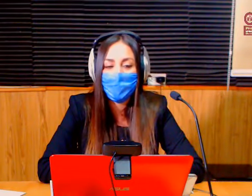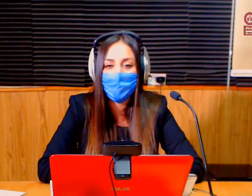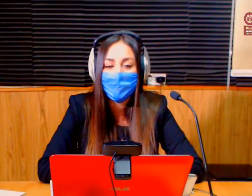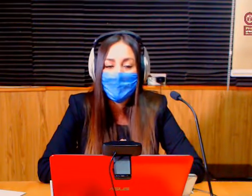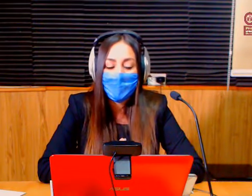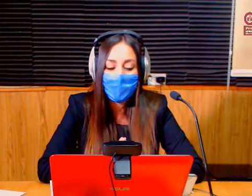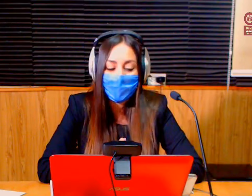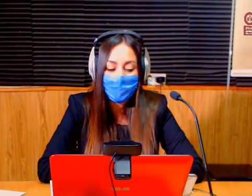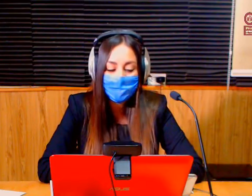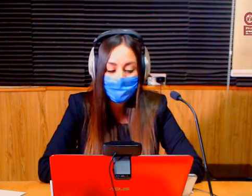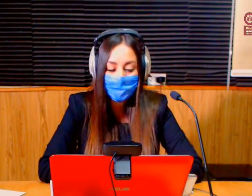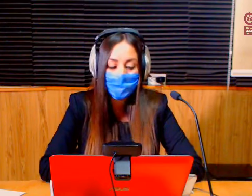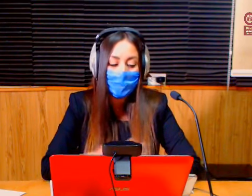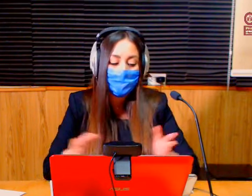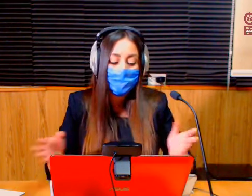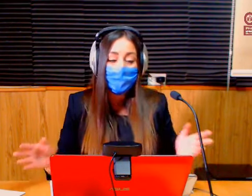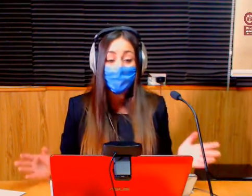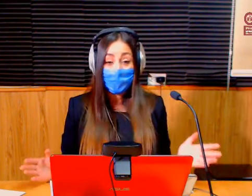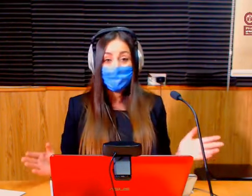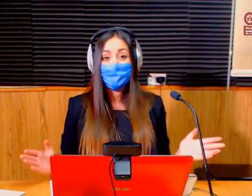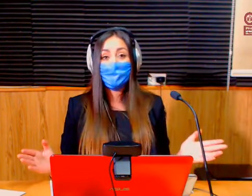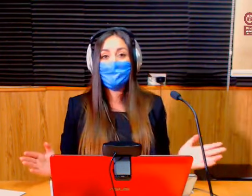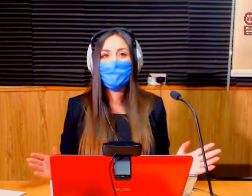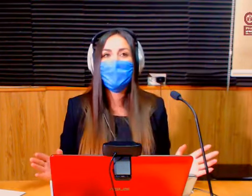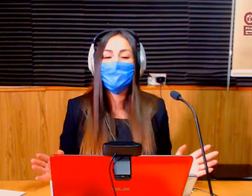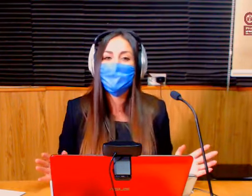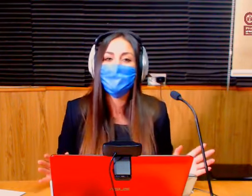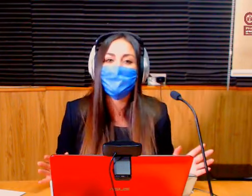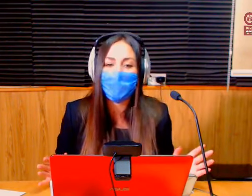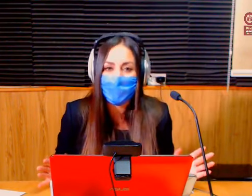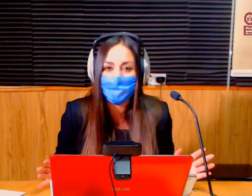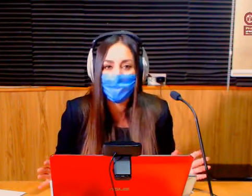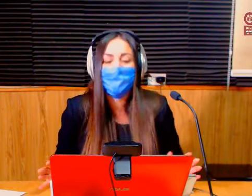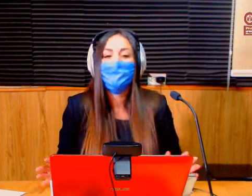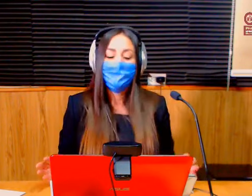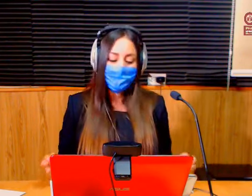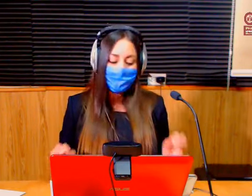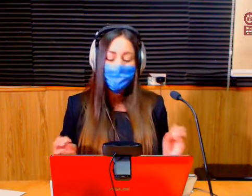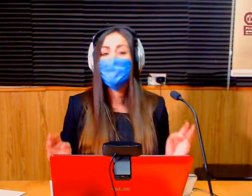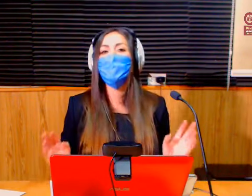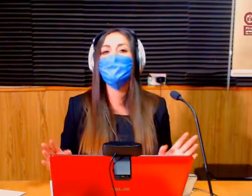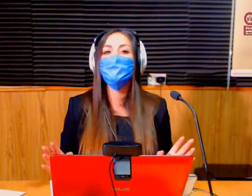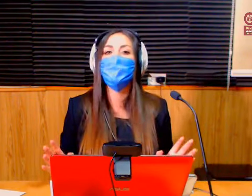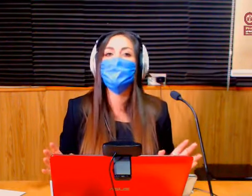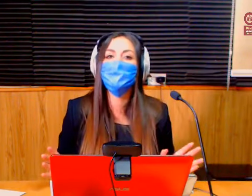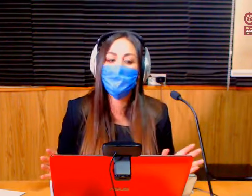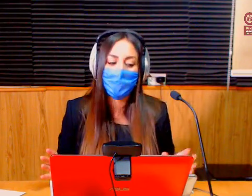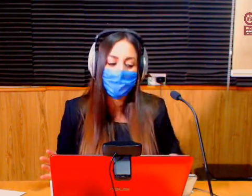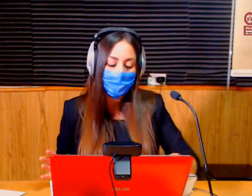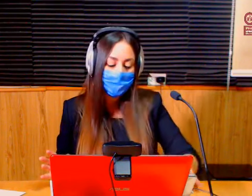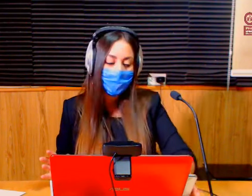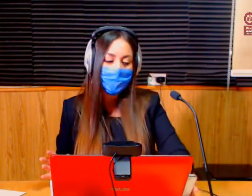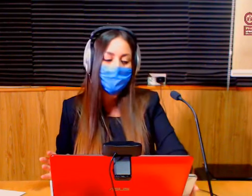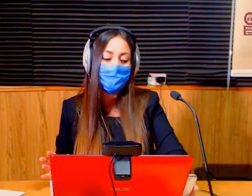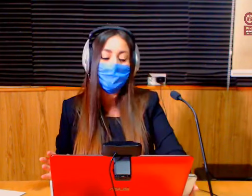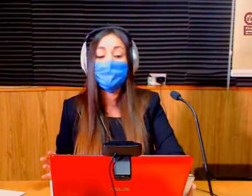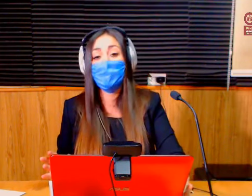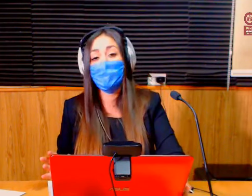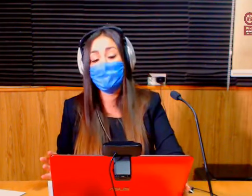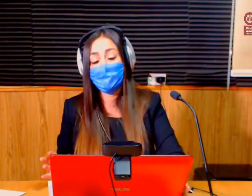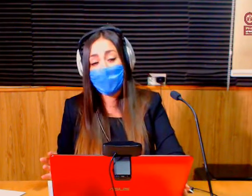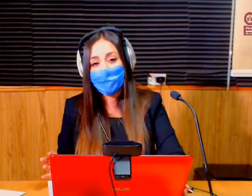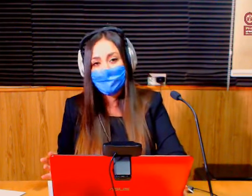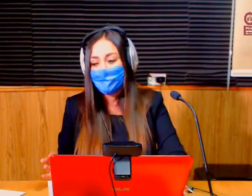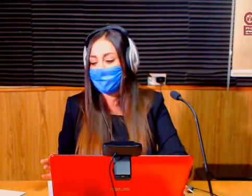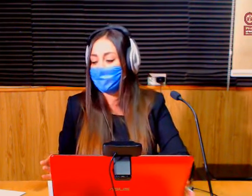totalmente en vivo. Agradezco, bueno, a los directores que nos acompañaron esta tarde porque brindaron un poquito de información para todos los jóvenes. La